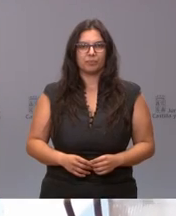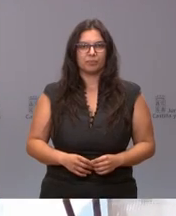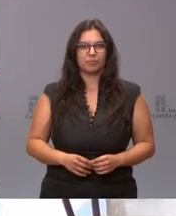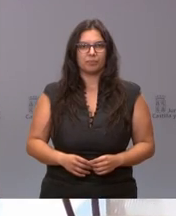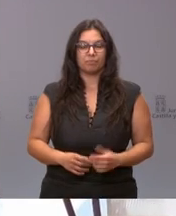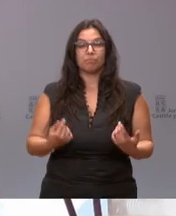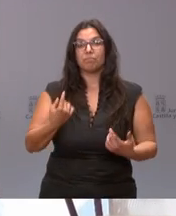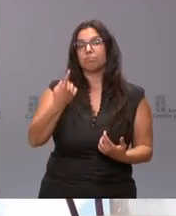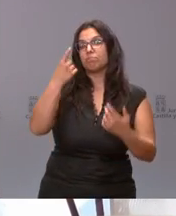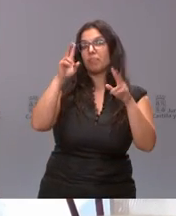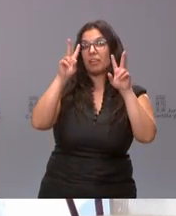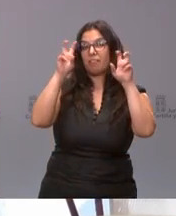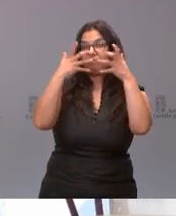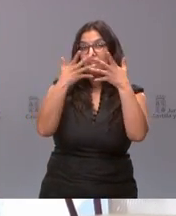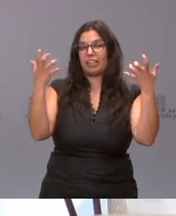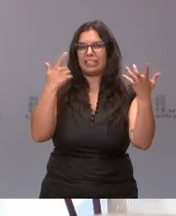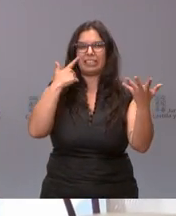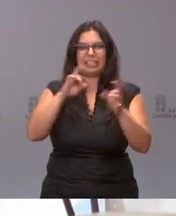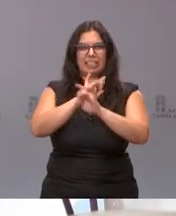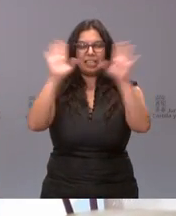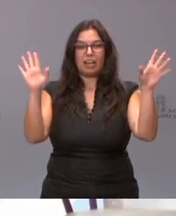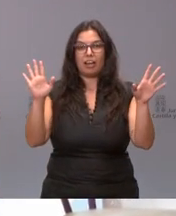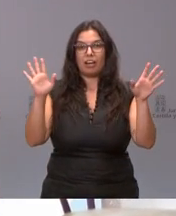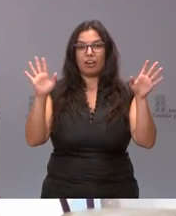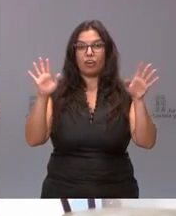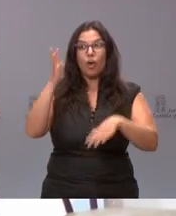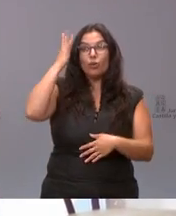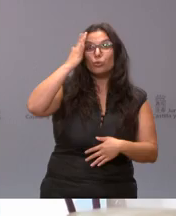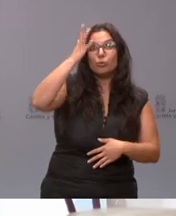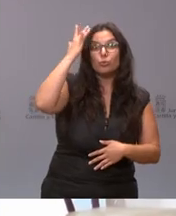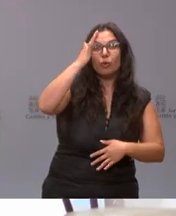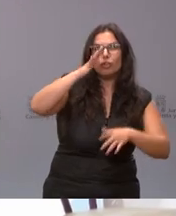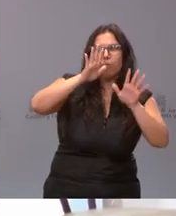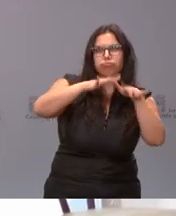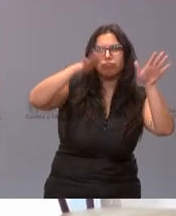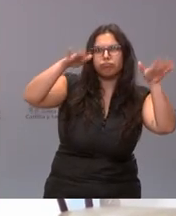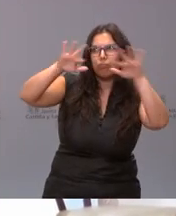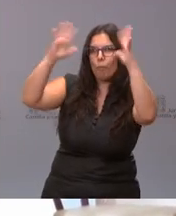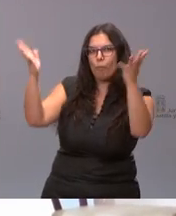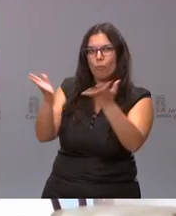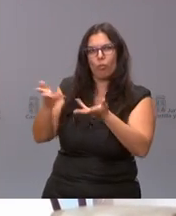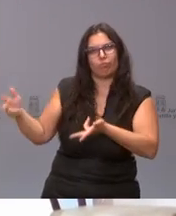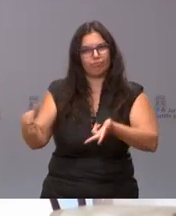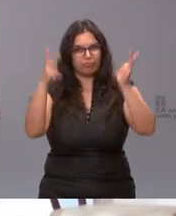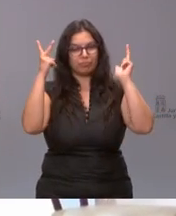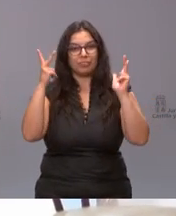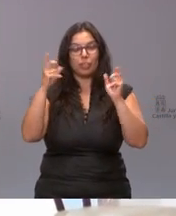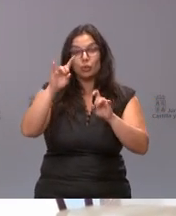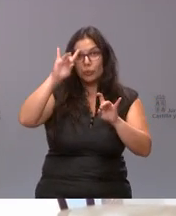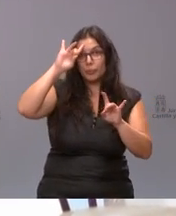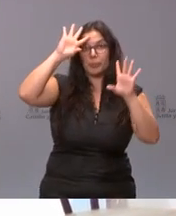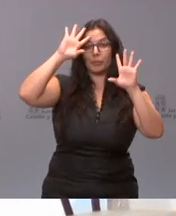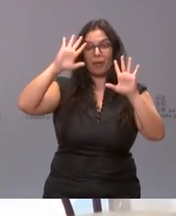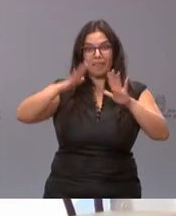Un lema claro: deja que tus sueños vuelen por el mundo. Sorprender, entusiasmar y hacer felices a